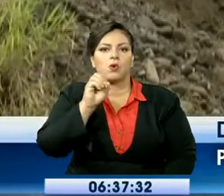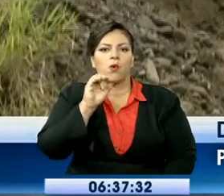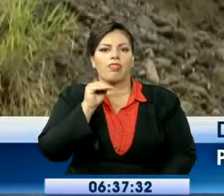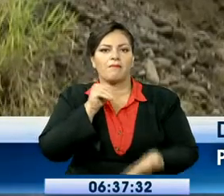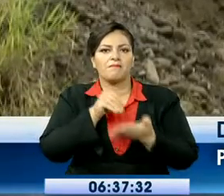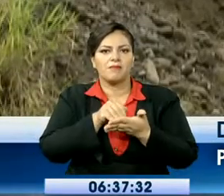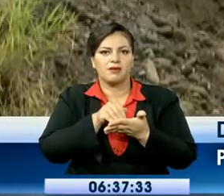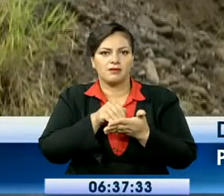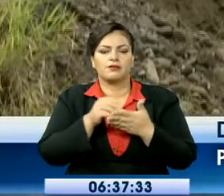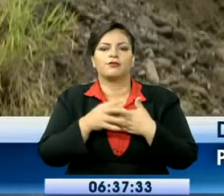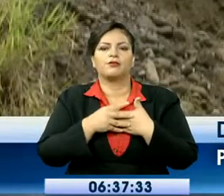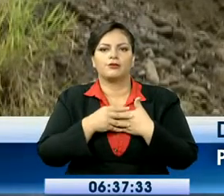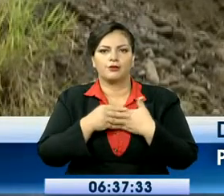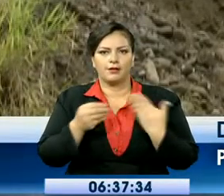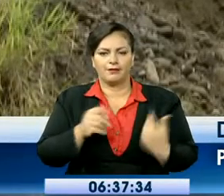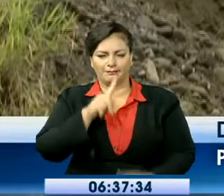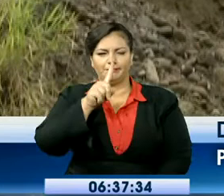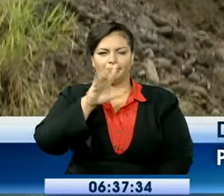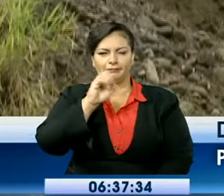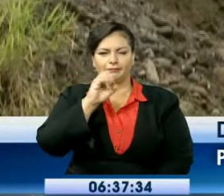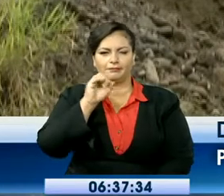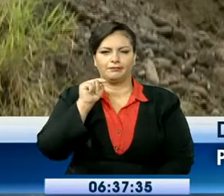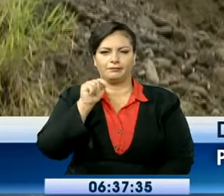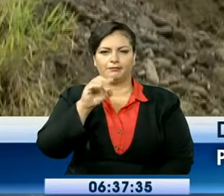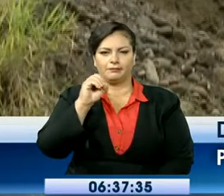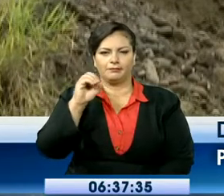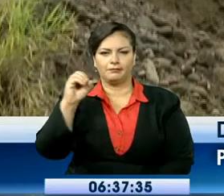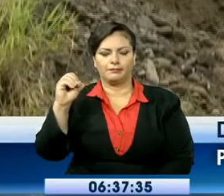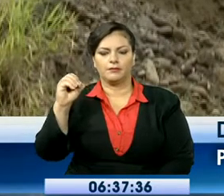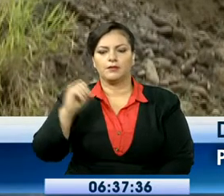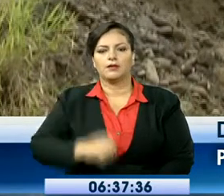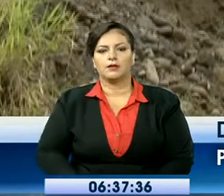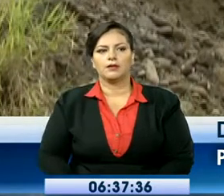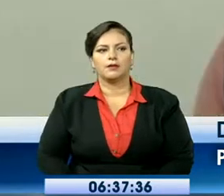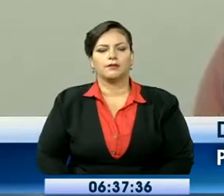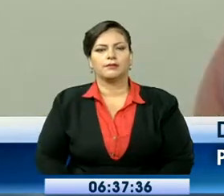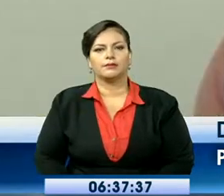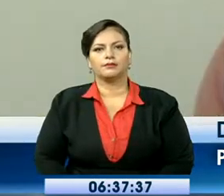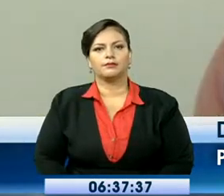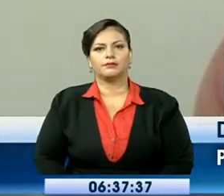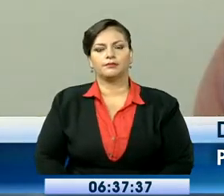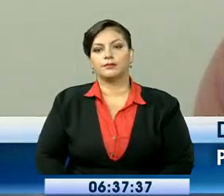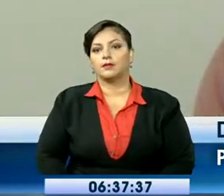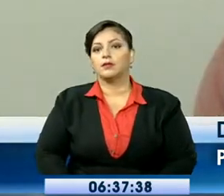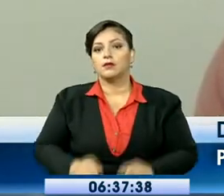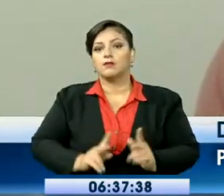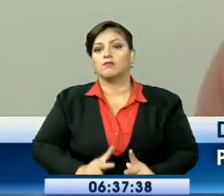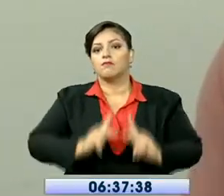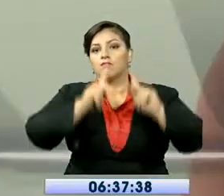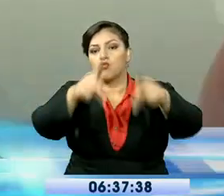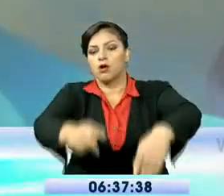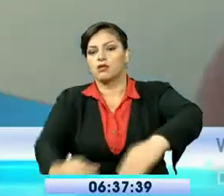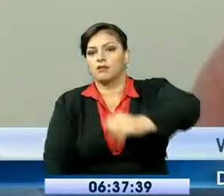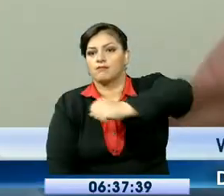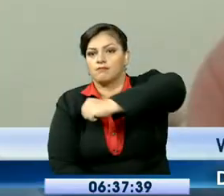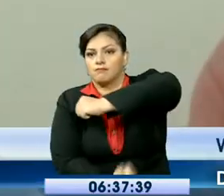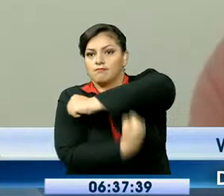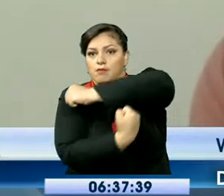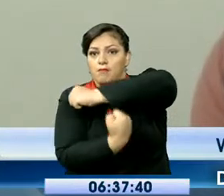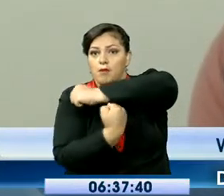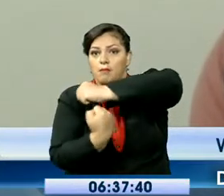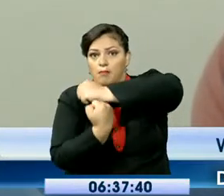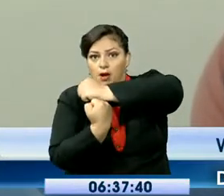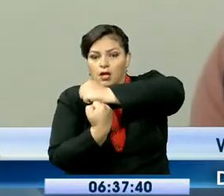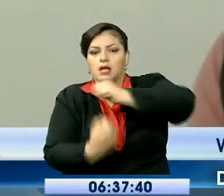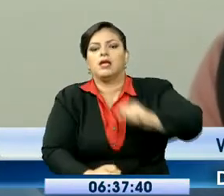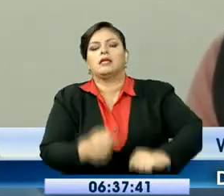muros de protección del puente, que fueron desplazados por las continuas crecientes del río. Lo que se plantea hacer es volver a reconstruir los